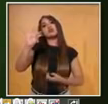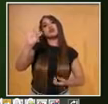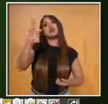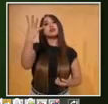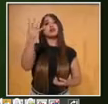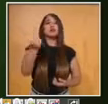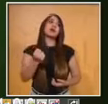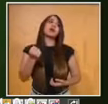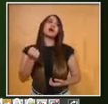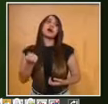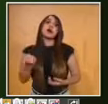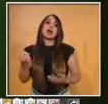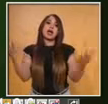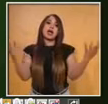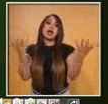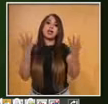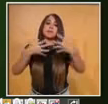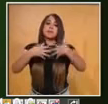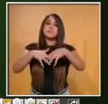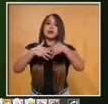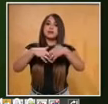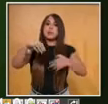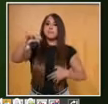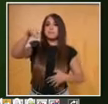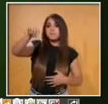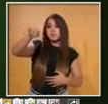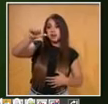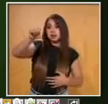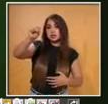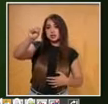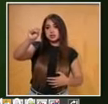1949... surge la empresa Maseca.